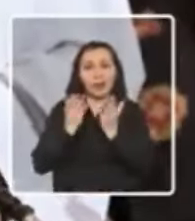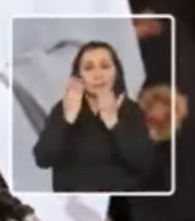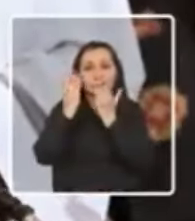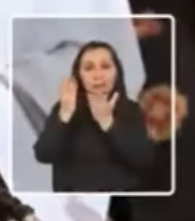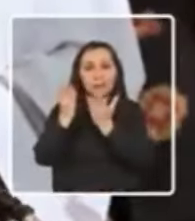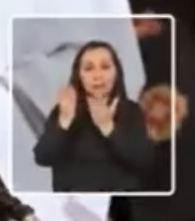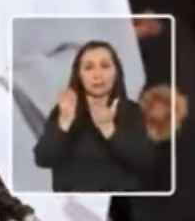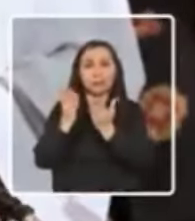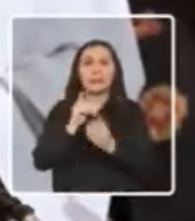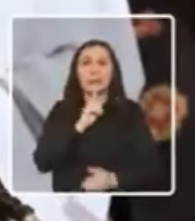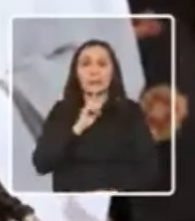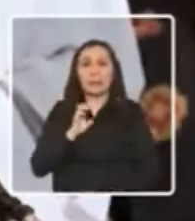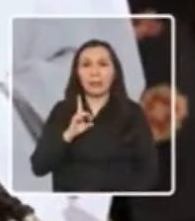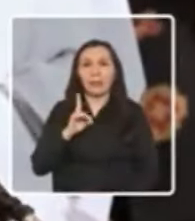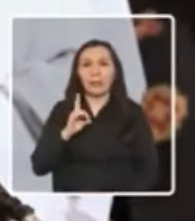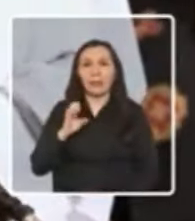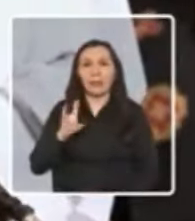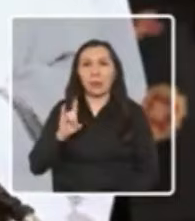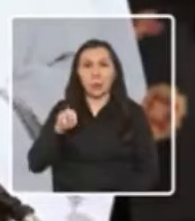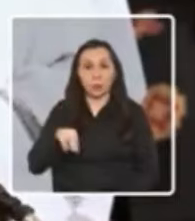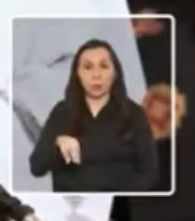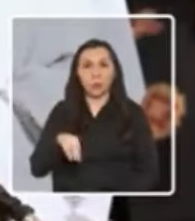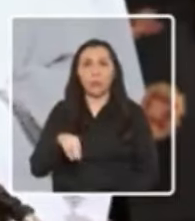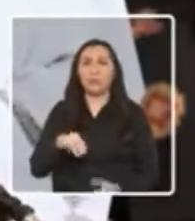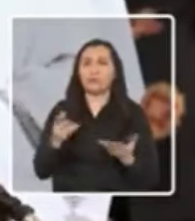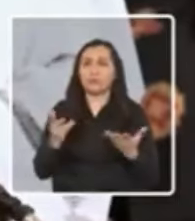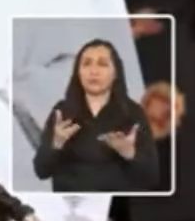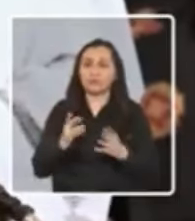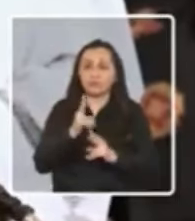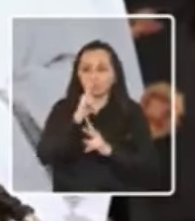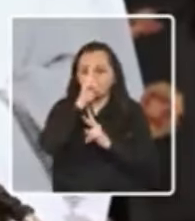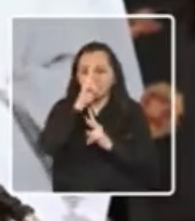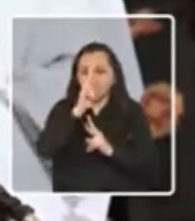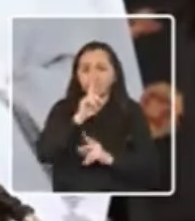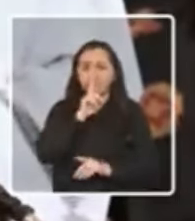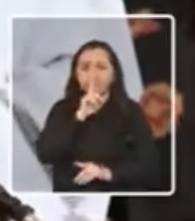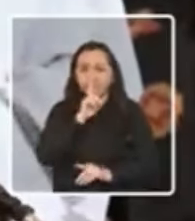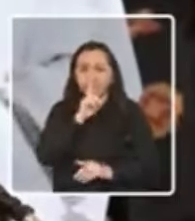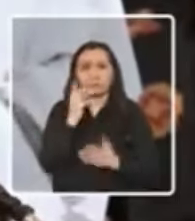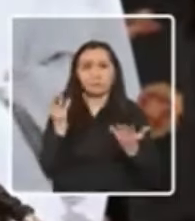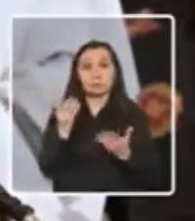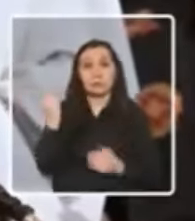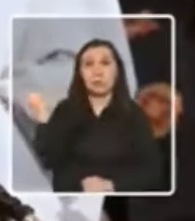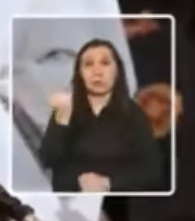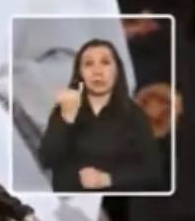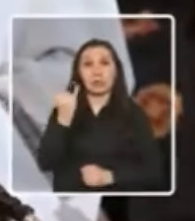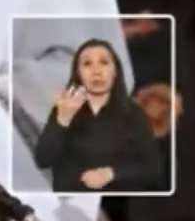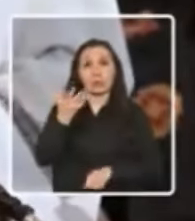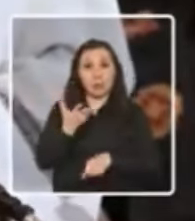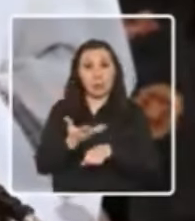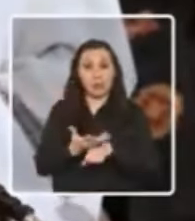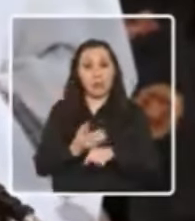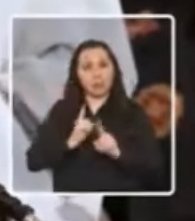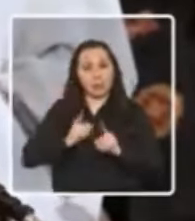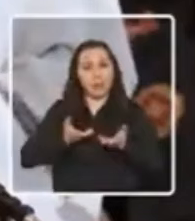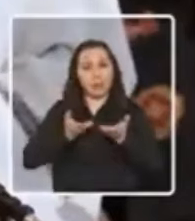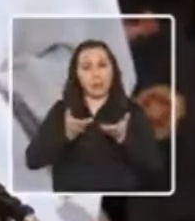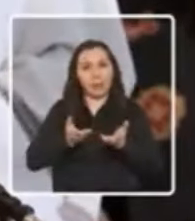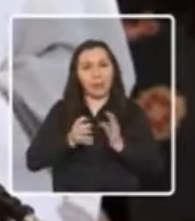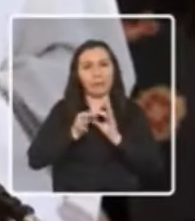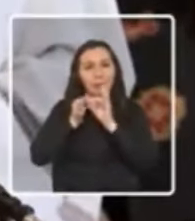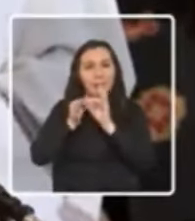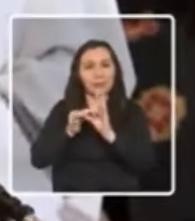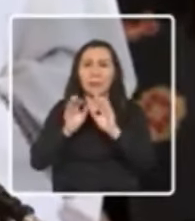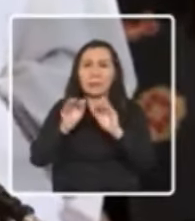esos sentidos se dijo inclusive que la iglesia tenía que ser un mea culpa no no señaló porque tenía que ser un me culpa no no nos